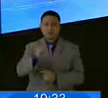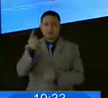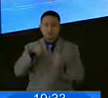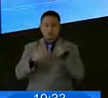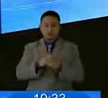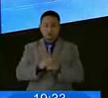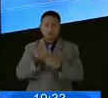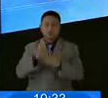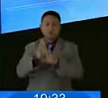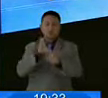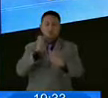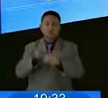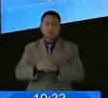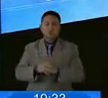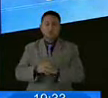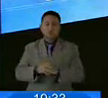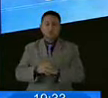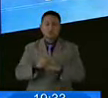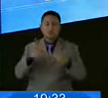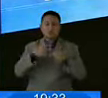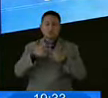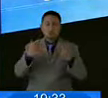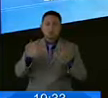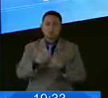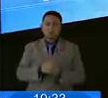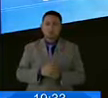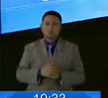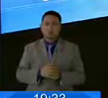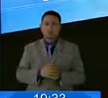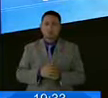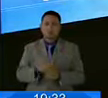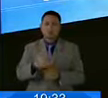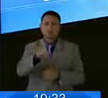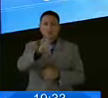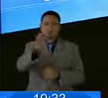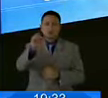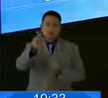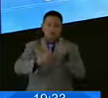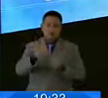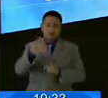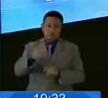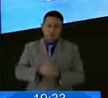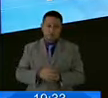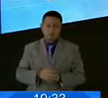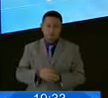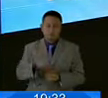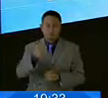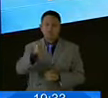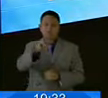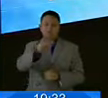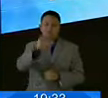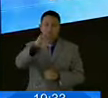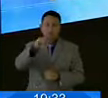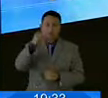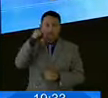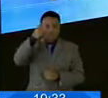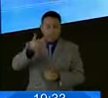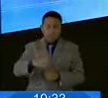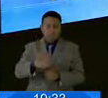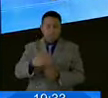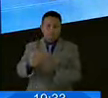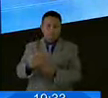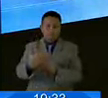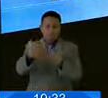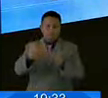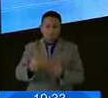un bus de transporte público donde aproximadamente iban transportándose 30 pasajeros. El CIAT dará los resultados oficiales